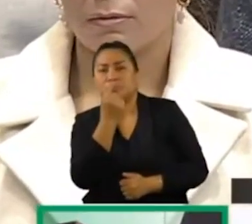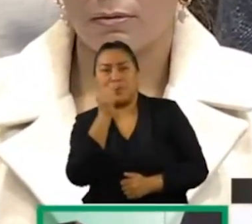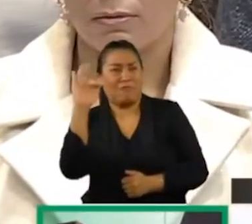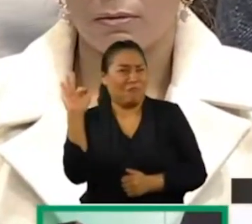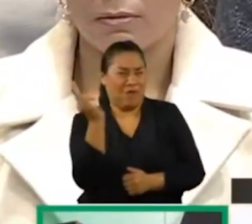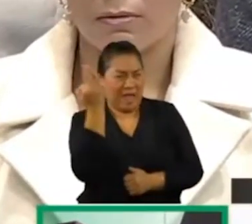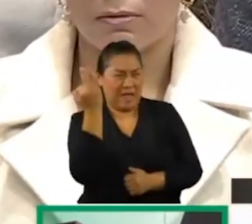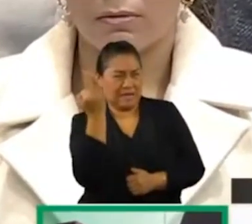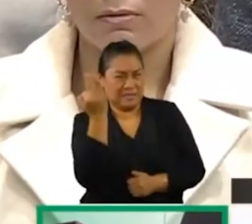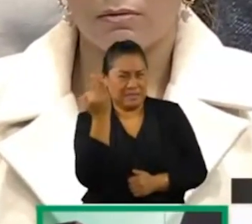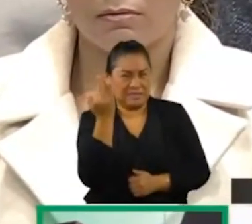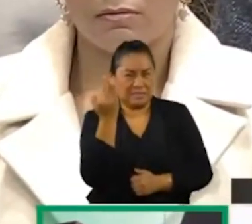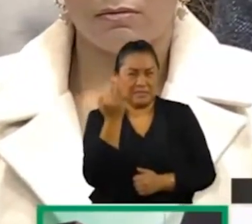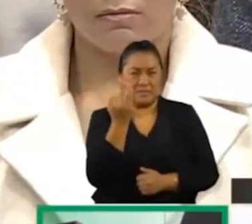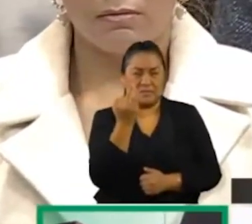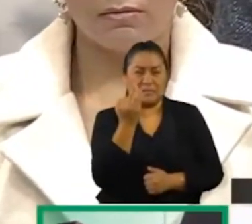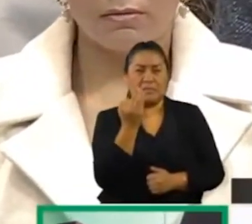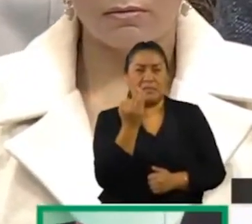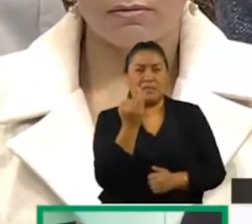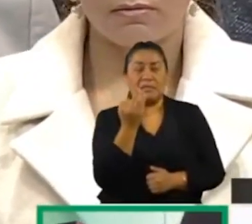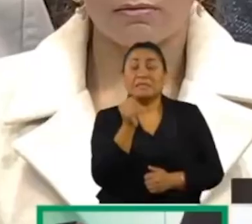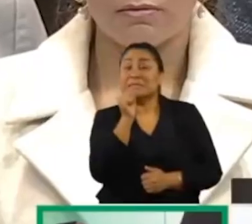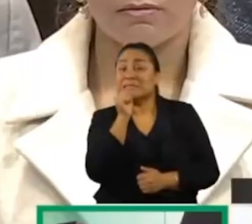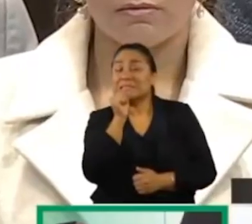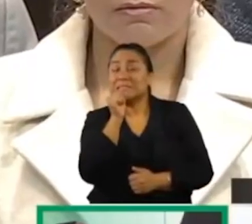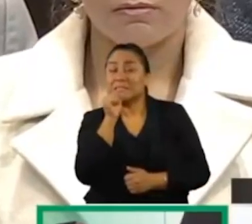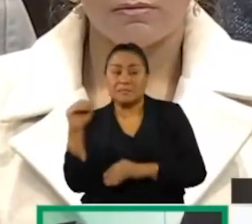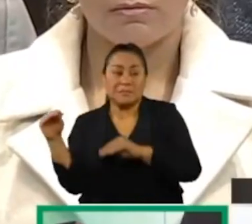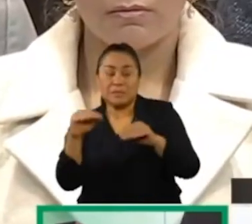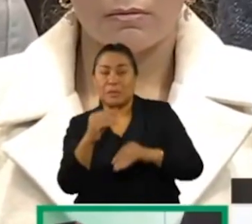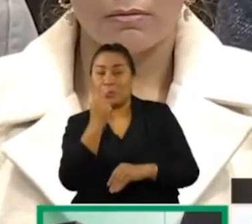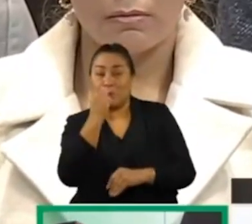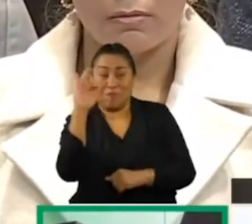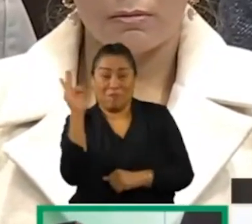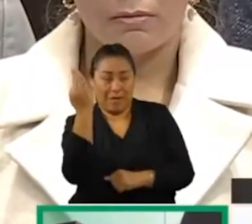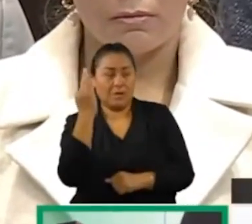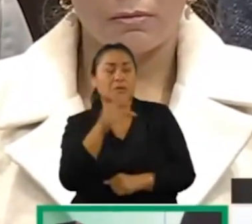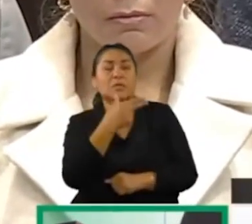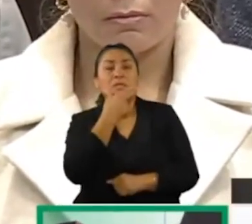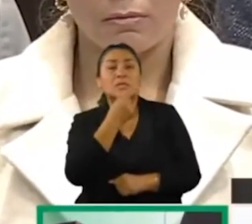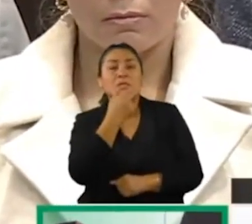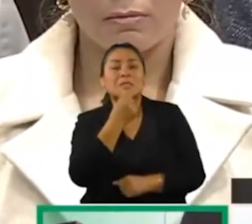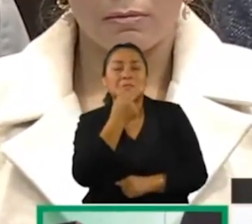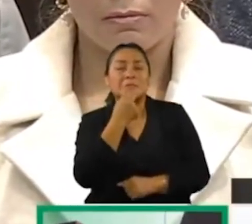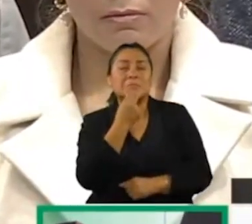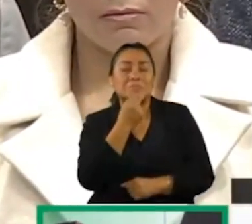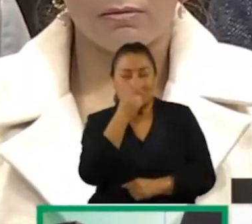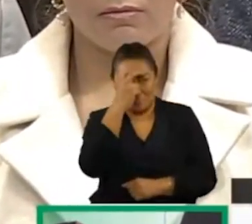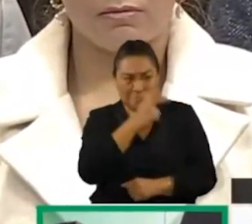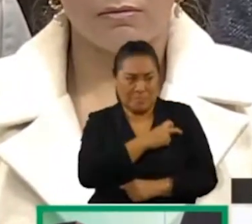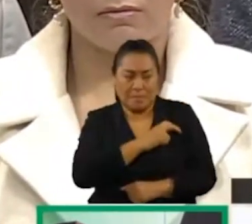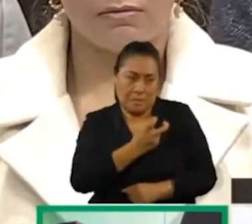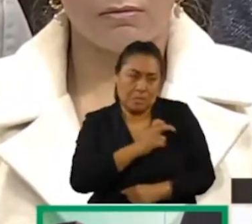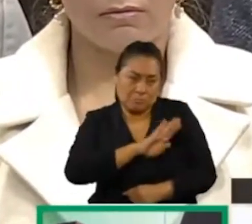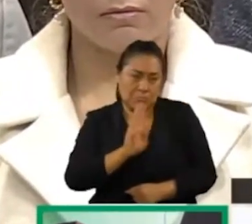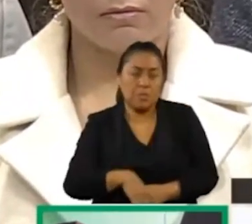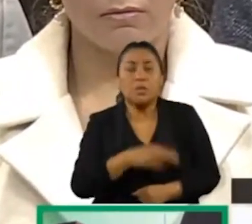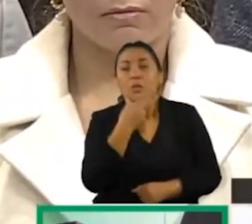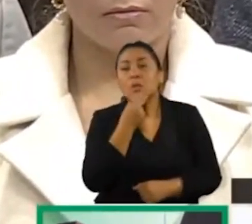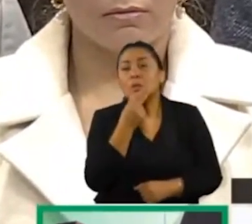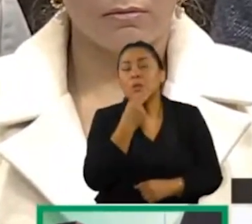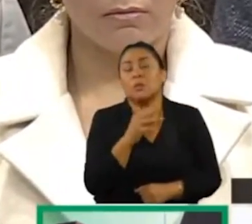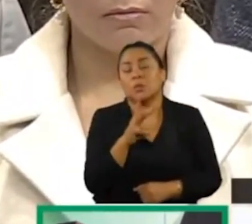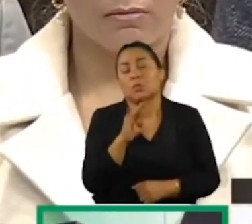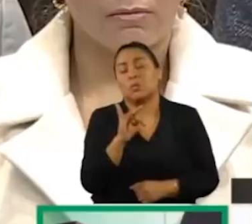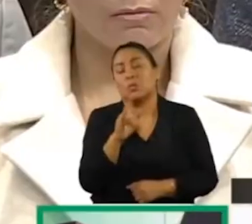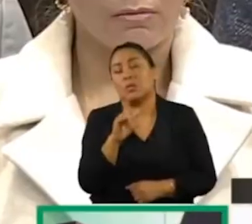Federal Preventiva, antecedente de la Policía Federal, fue el almirante hoy finado Wilfrido Robledo